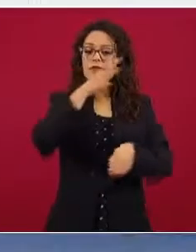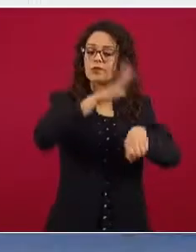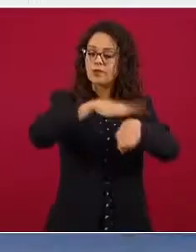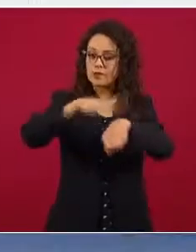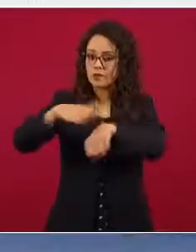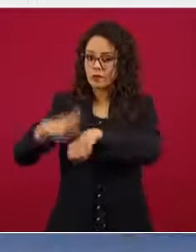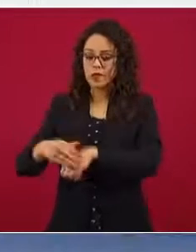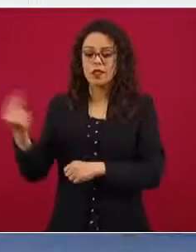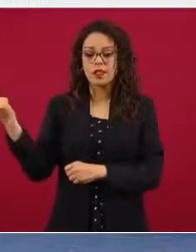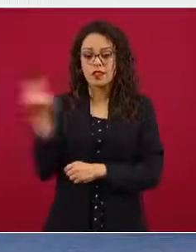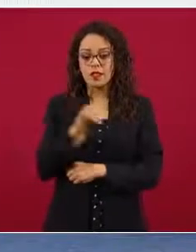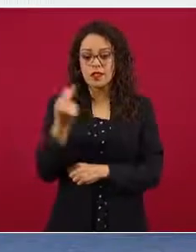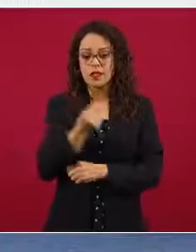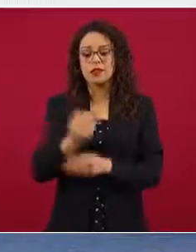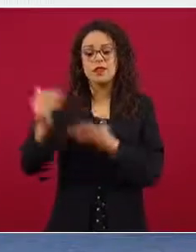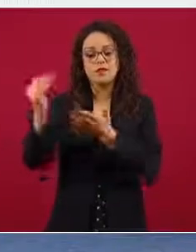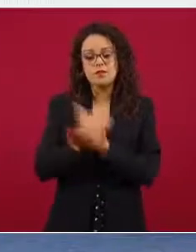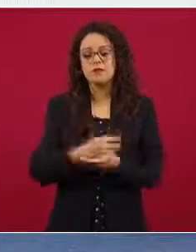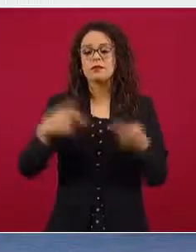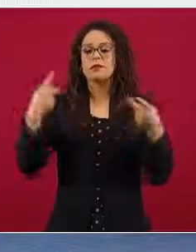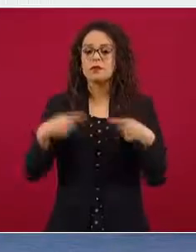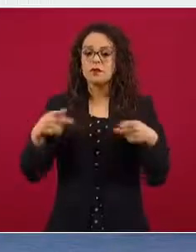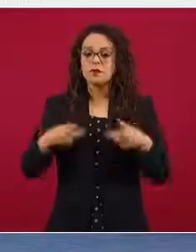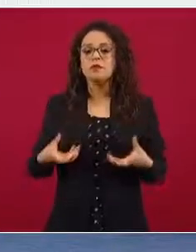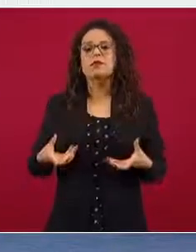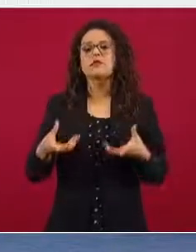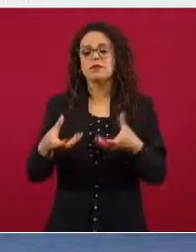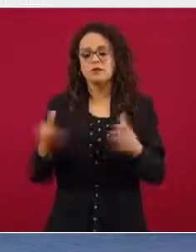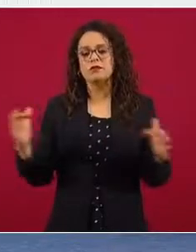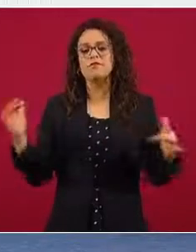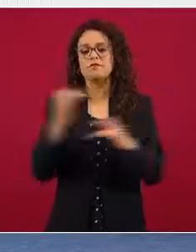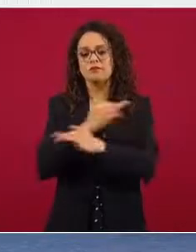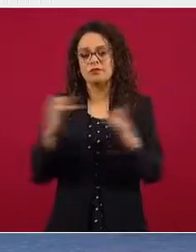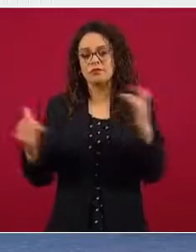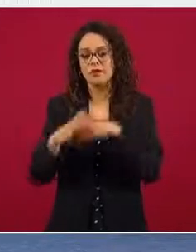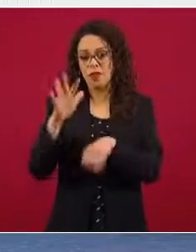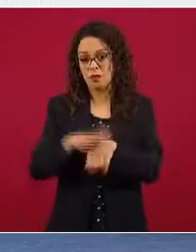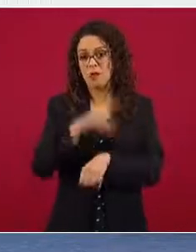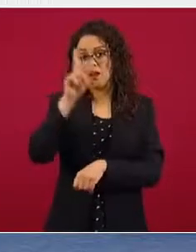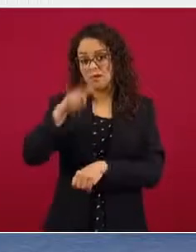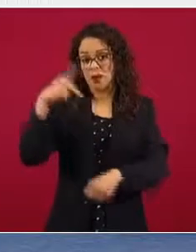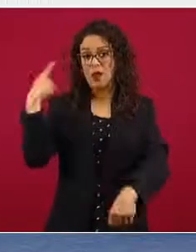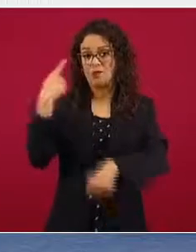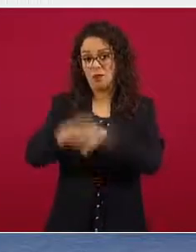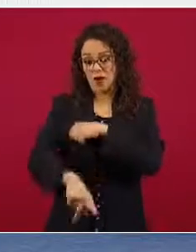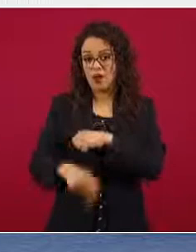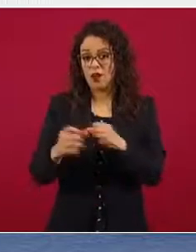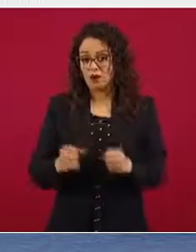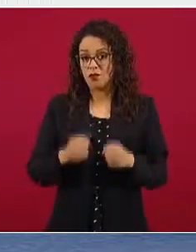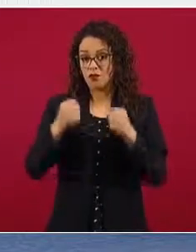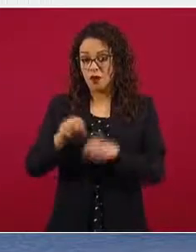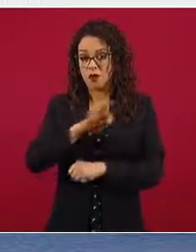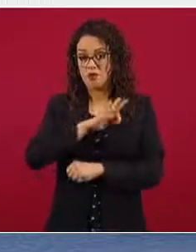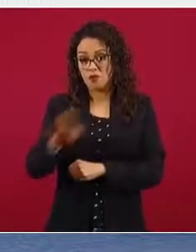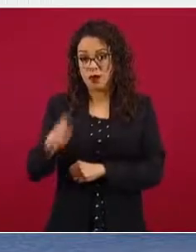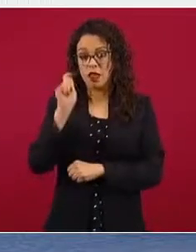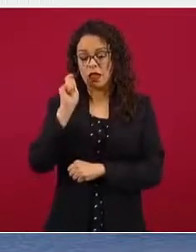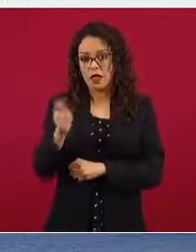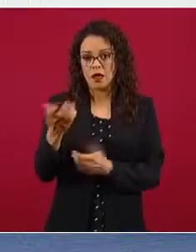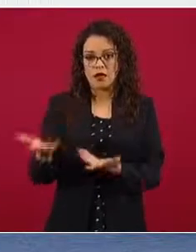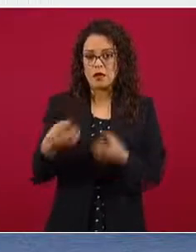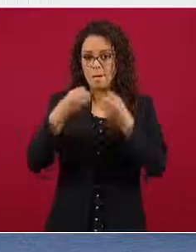la movilidad en el espacio público porque tiene un riesgo importante de entrar en